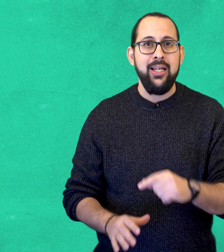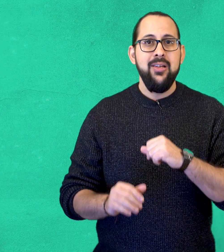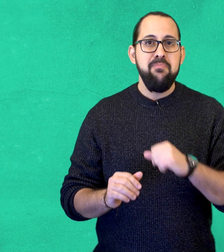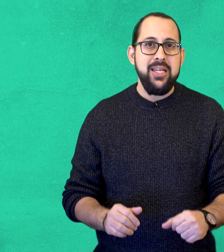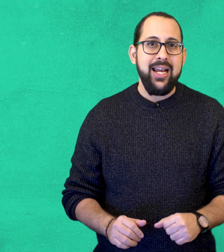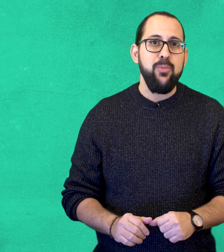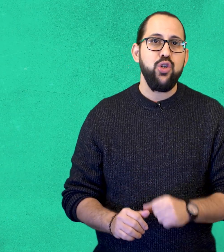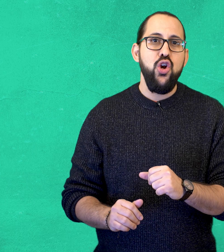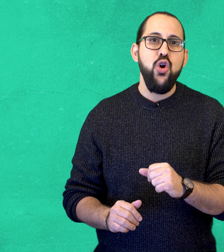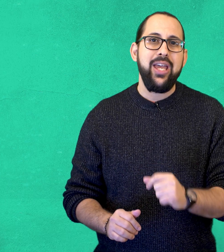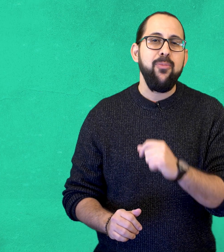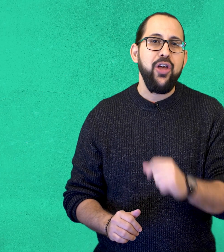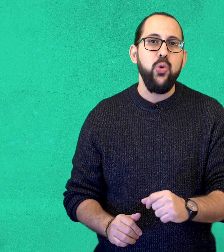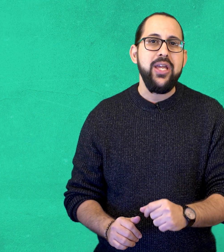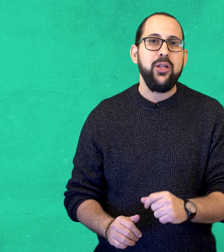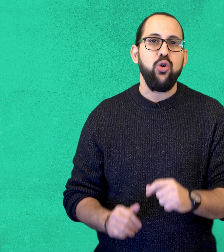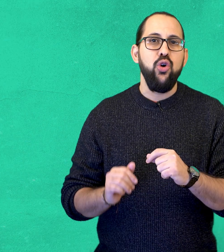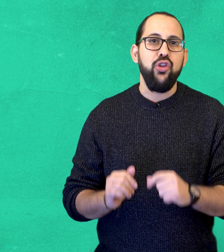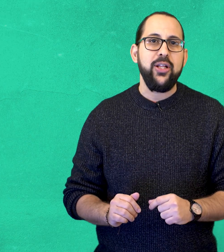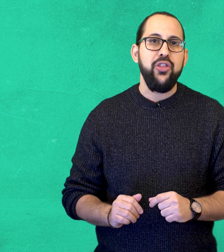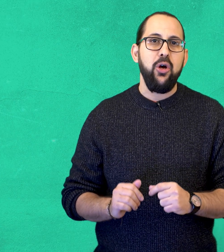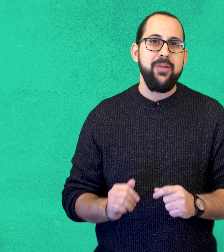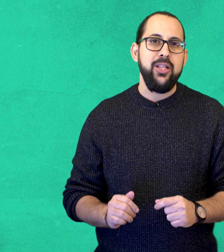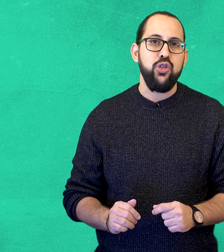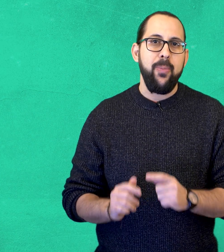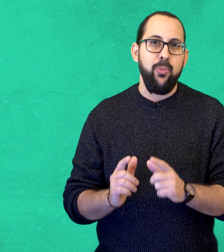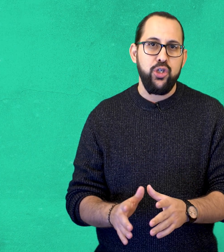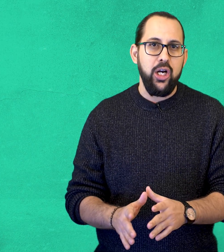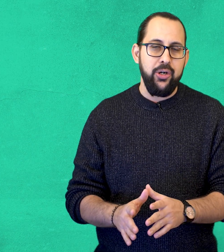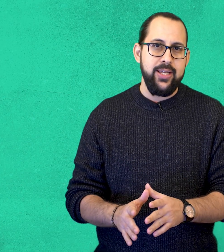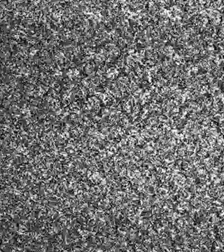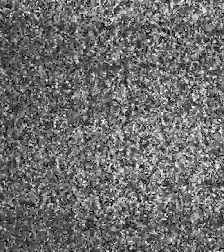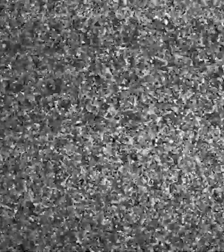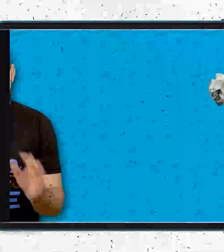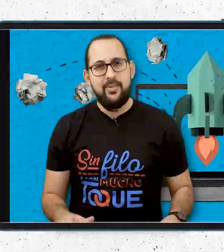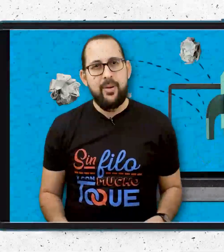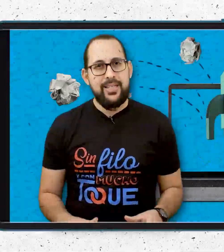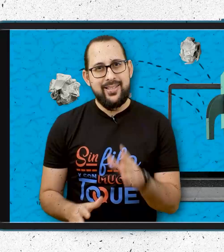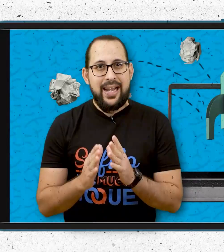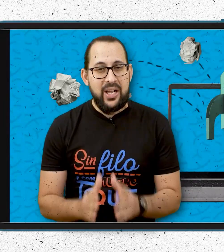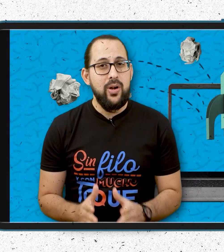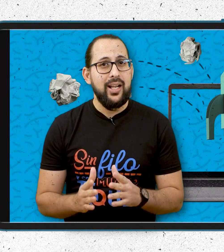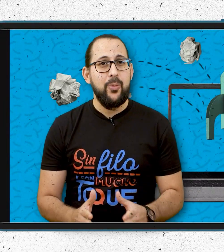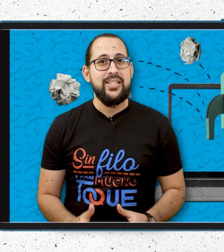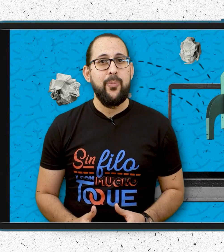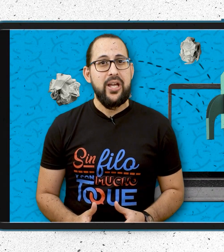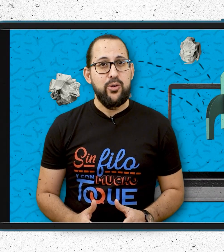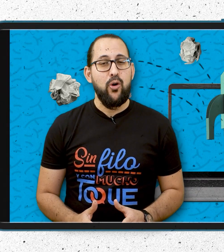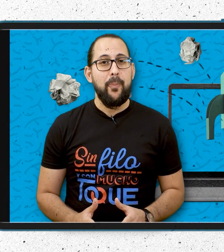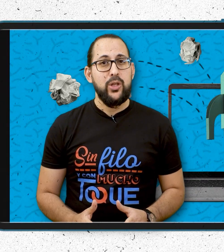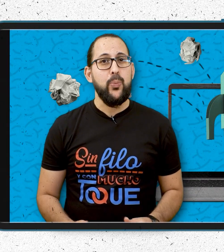la vuelta miraremos lo que hemos descubierto con los datos de los alimentos que proporciona la ONEI. Y si me permites, recuerda que